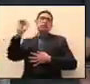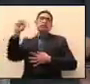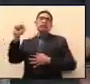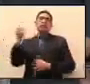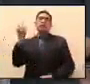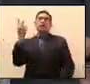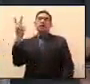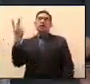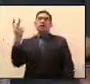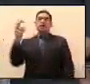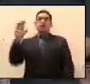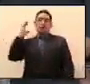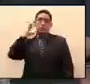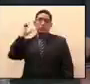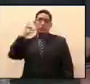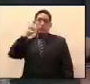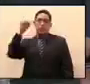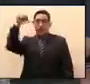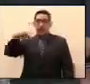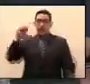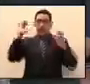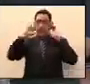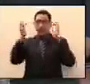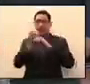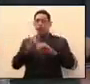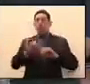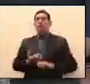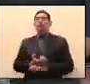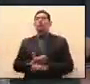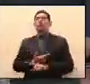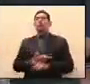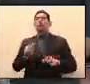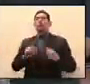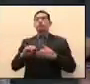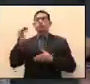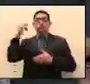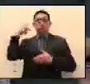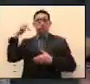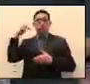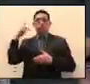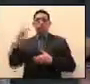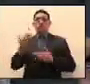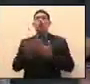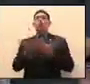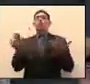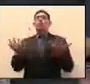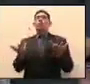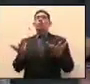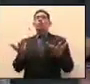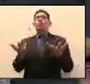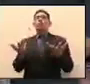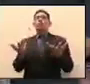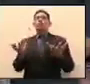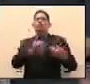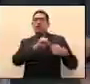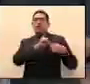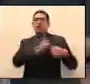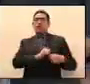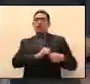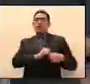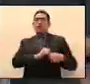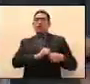62ª legislatura de este Congreso que el pueblo me ha conferido, mirando en todo por el bien y prosperidad de la Nación y de esta